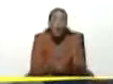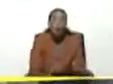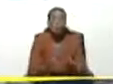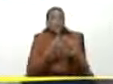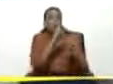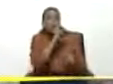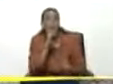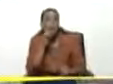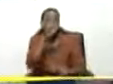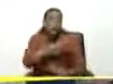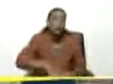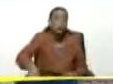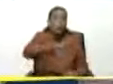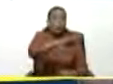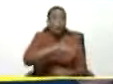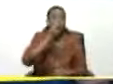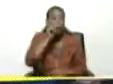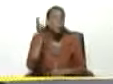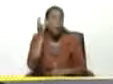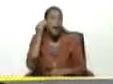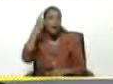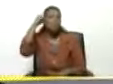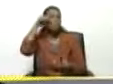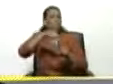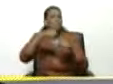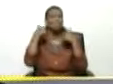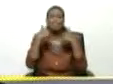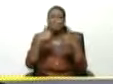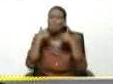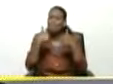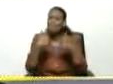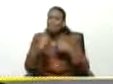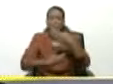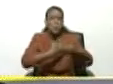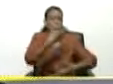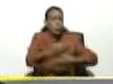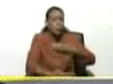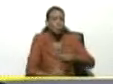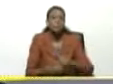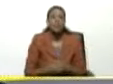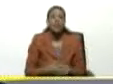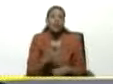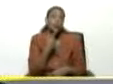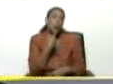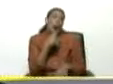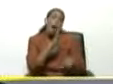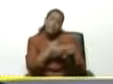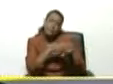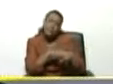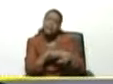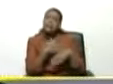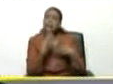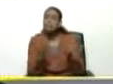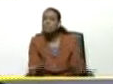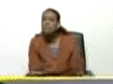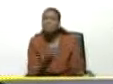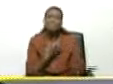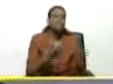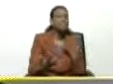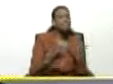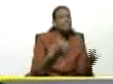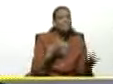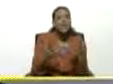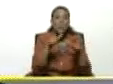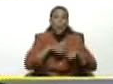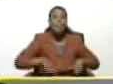nombre de todos los hombres y mujeres de bien de lo que aquí estamos viviendo El día de hoy Yo le decía presidente que en